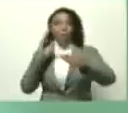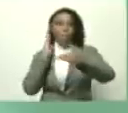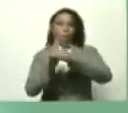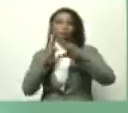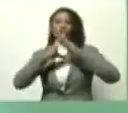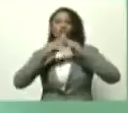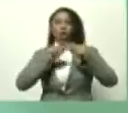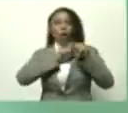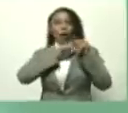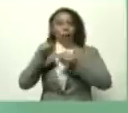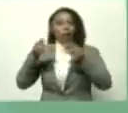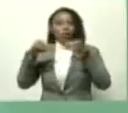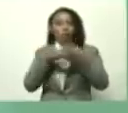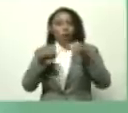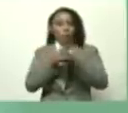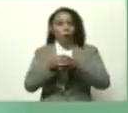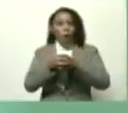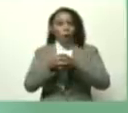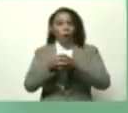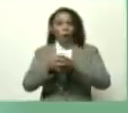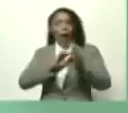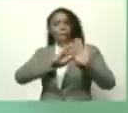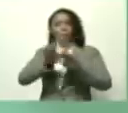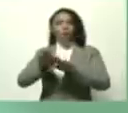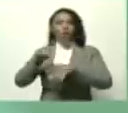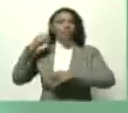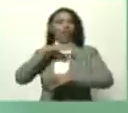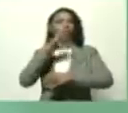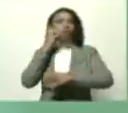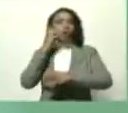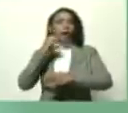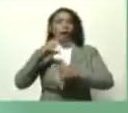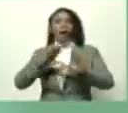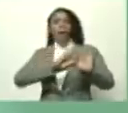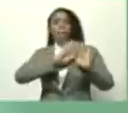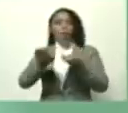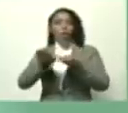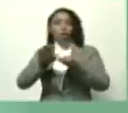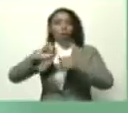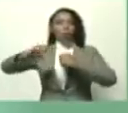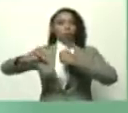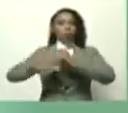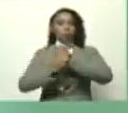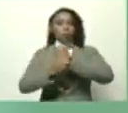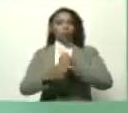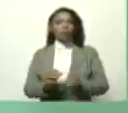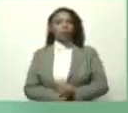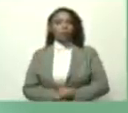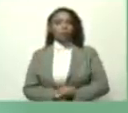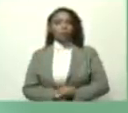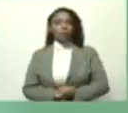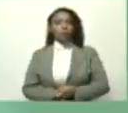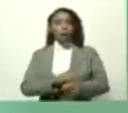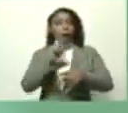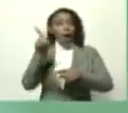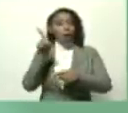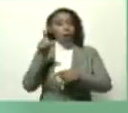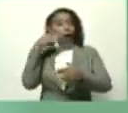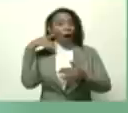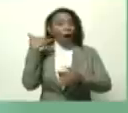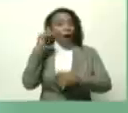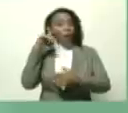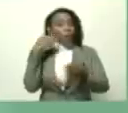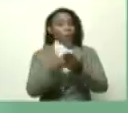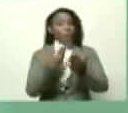neutralizadas todas estas bandas orquestadas con Iván Duque, orquestadas con Juan Guaidó. Ahí está la prueba con la